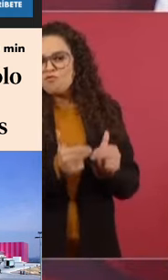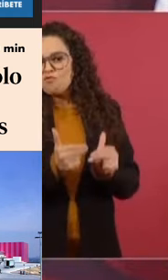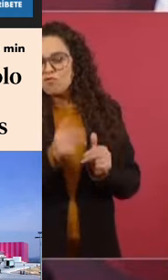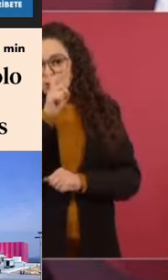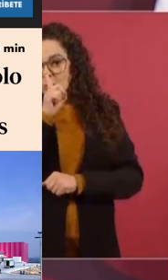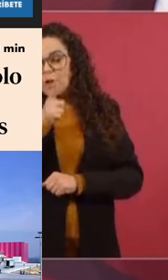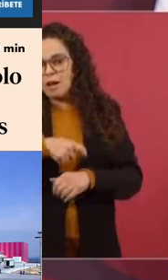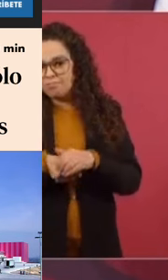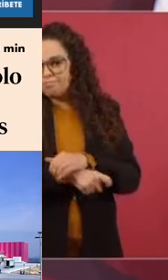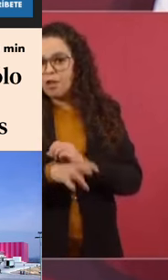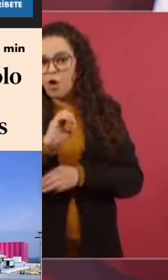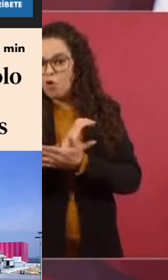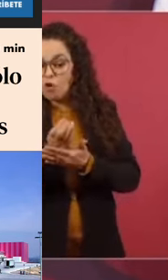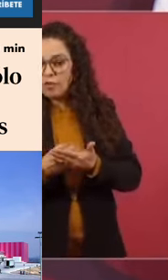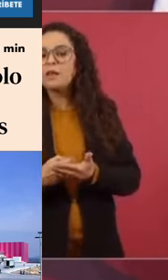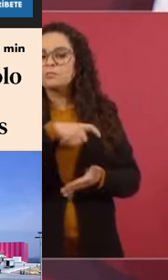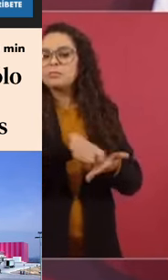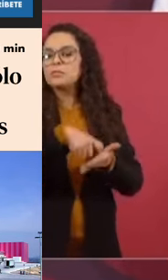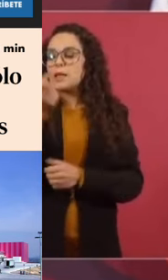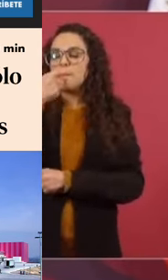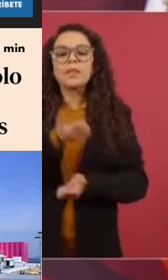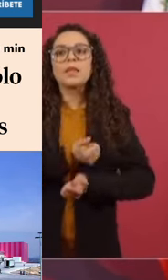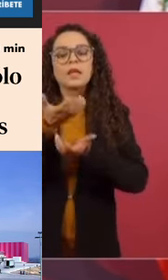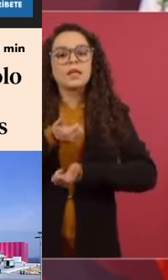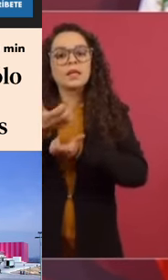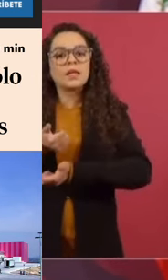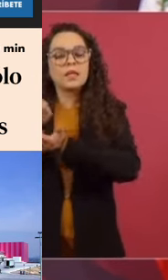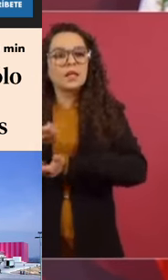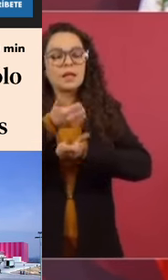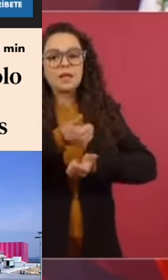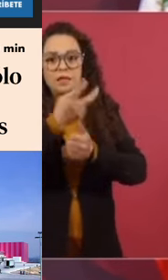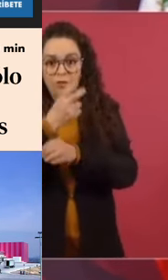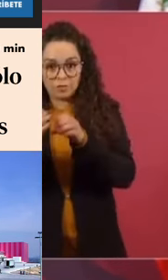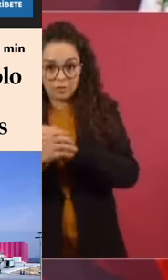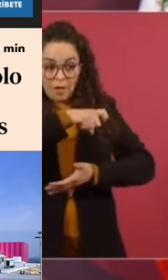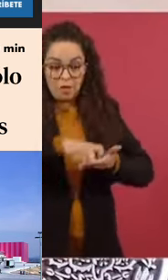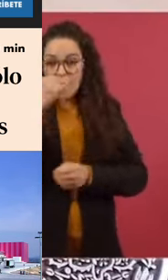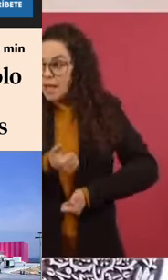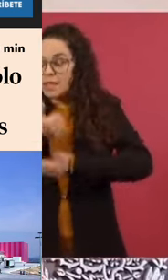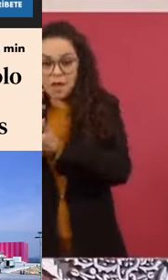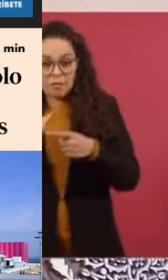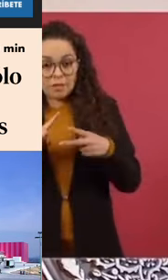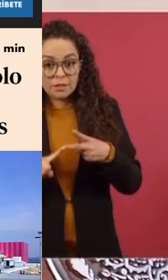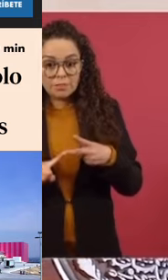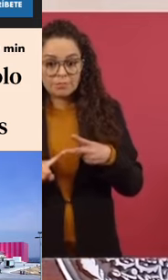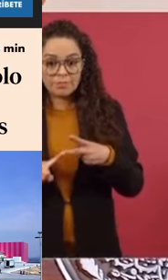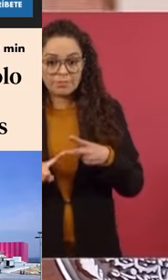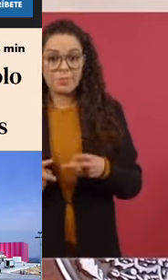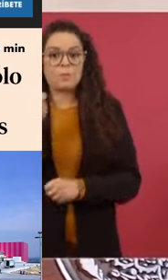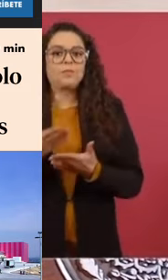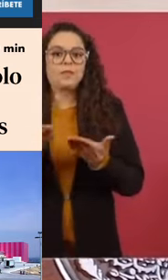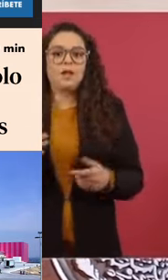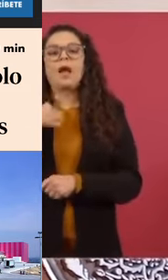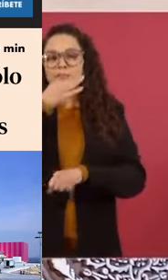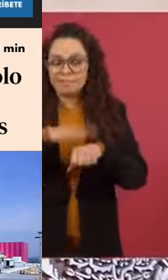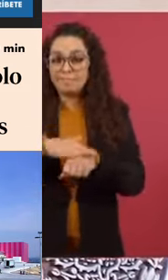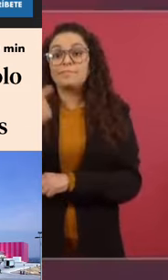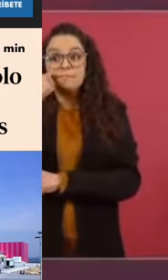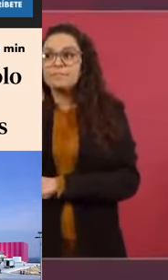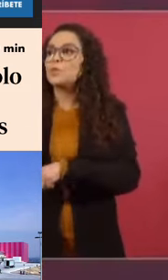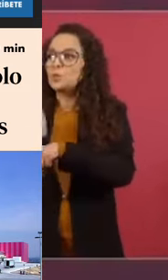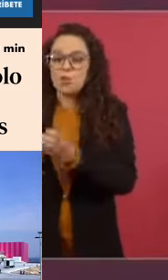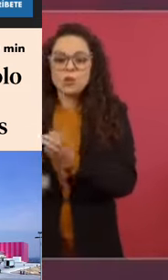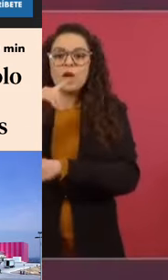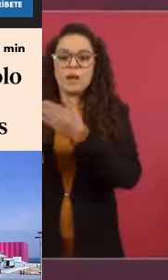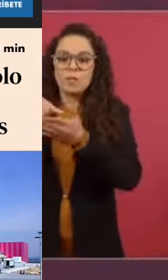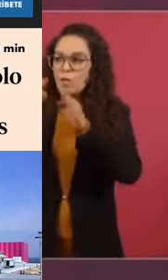obtenían contratos para la compra de medicamentos y para la distribución de los medicamentos. Entonces, cuando hablamos de que vamos a tener almacenes